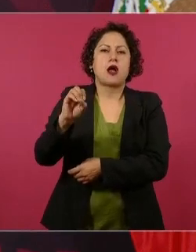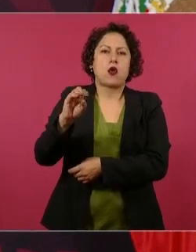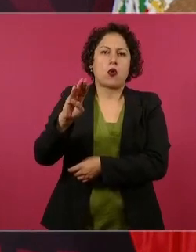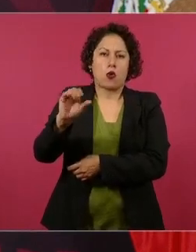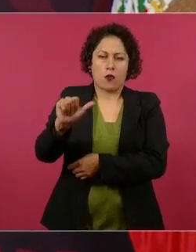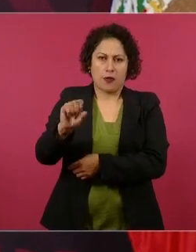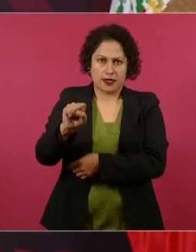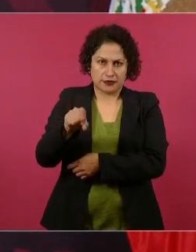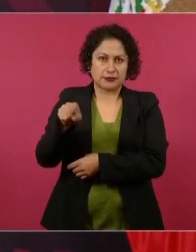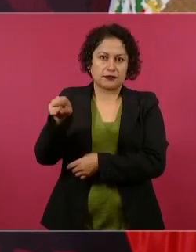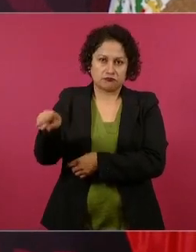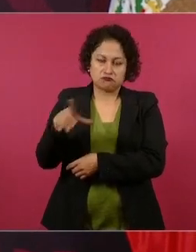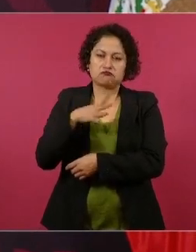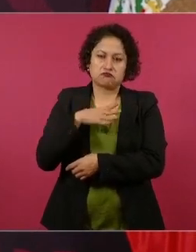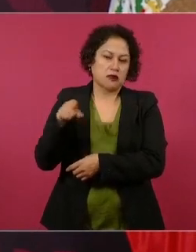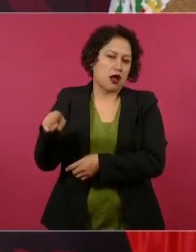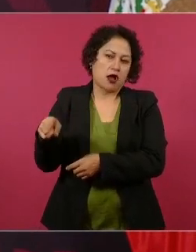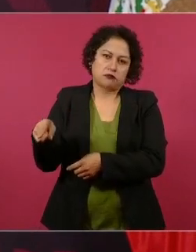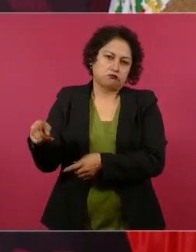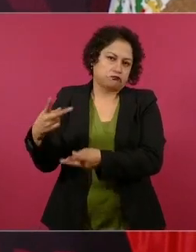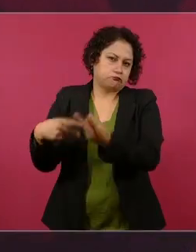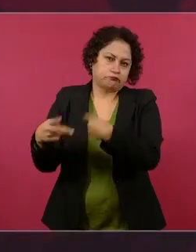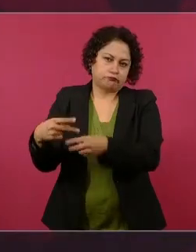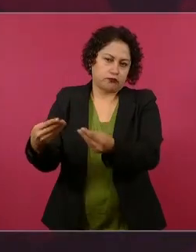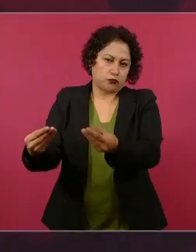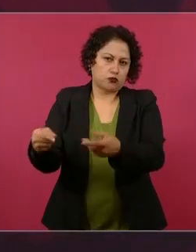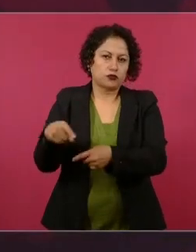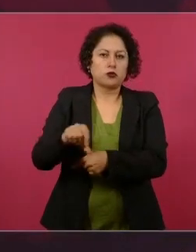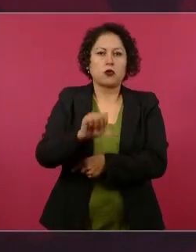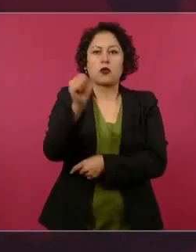en el trópico. Y tengo cedros,